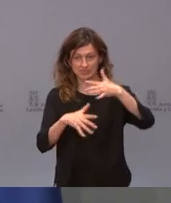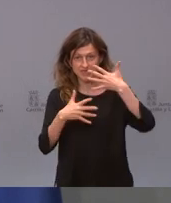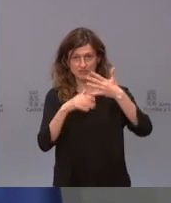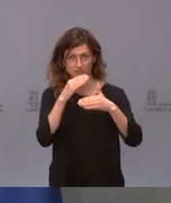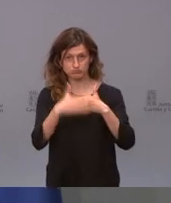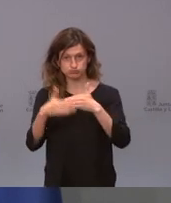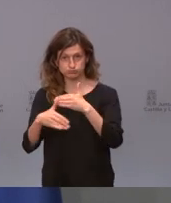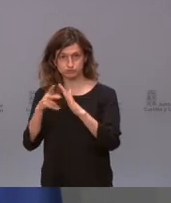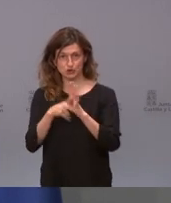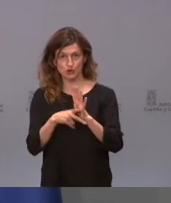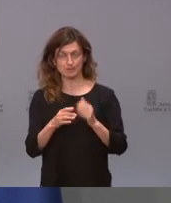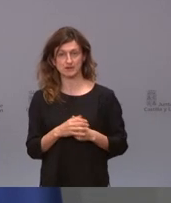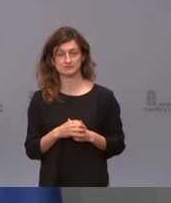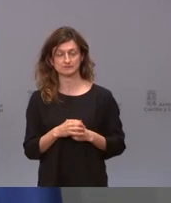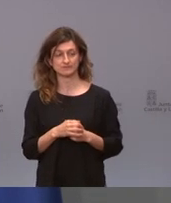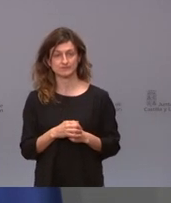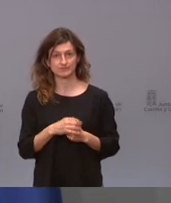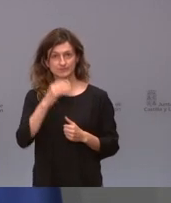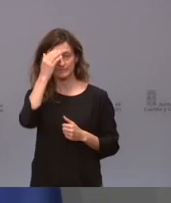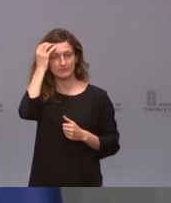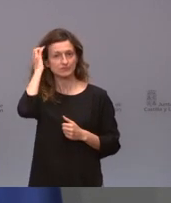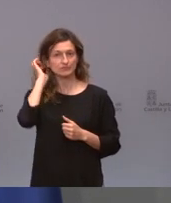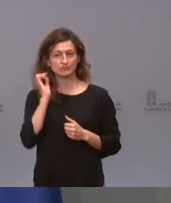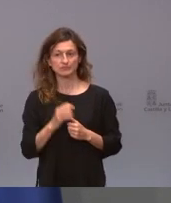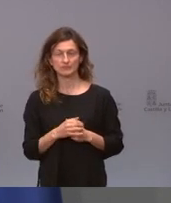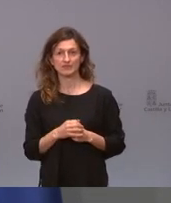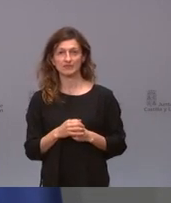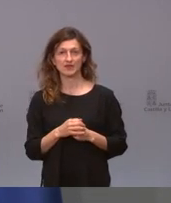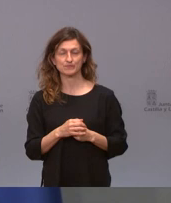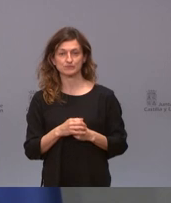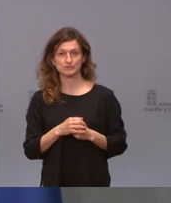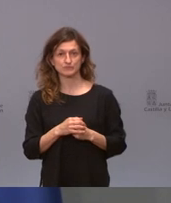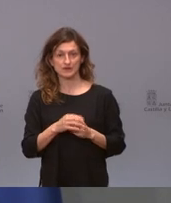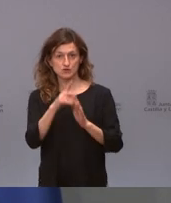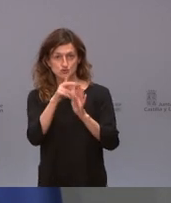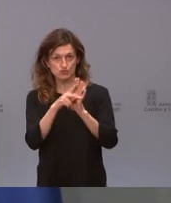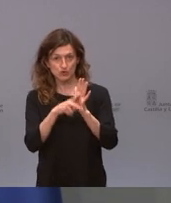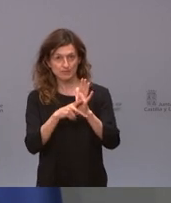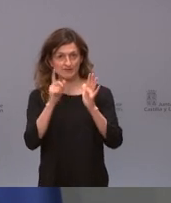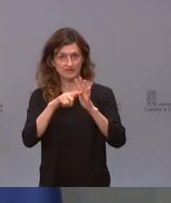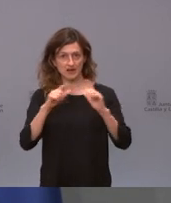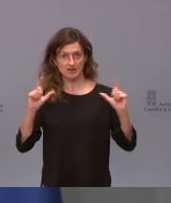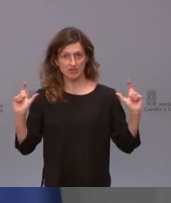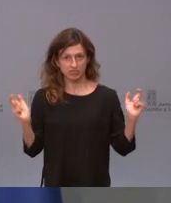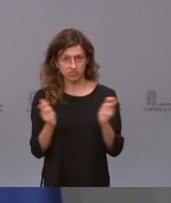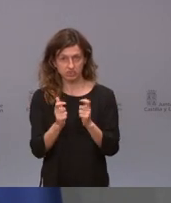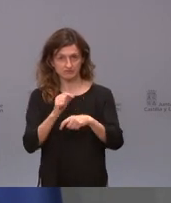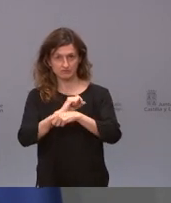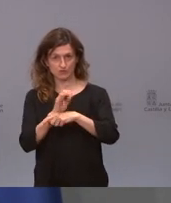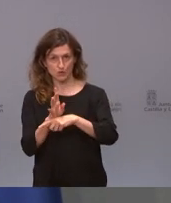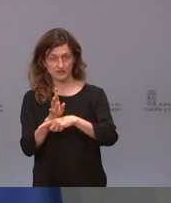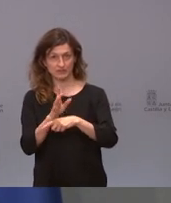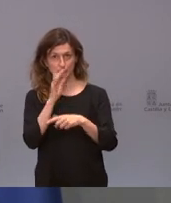restrictivas y con las que teníamos que no eran que no eran demasiadas pues se consiguió esa bajada tan espectacular durante la